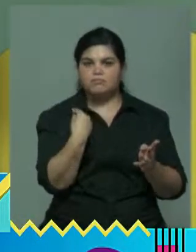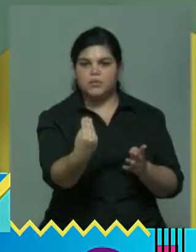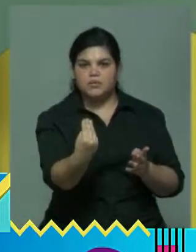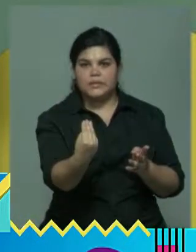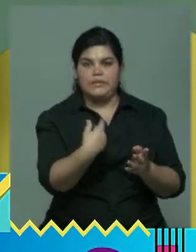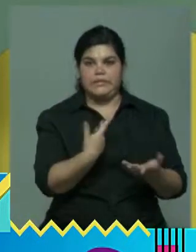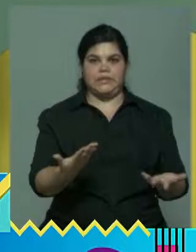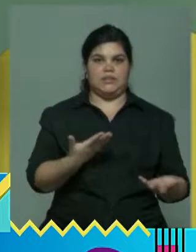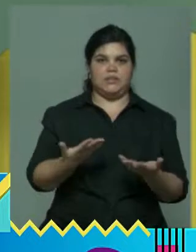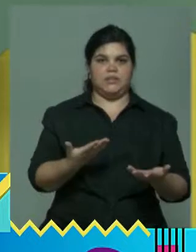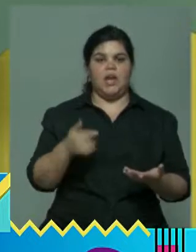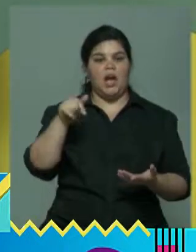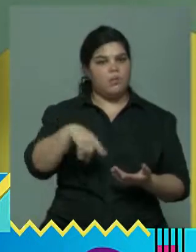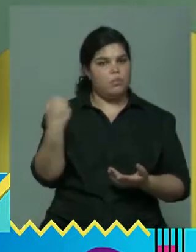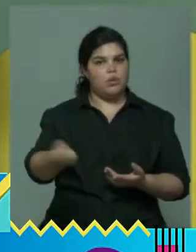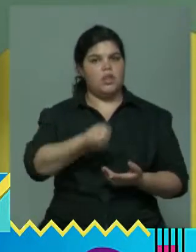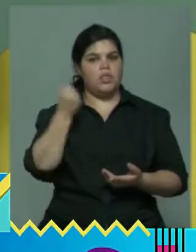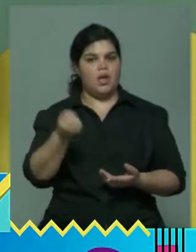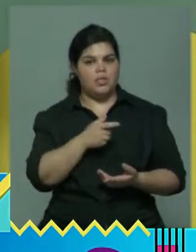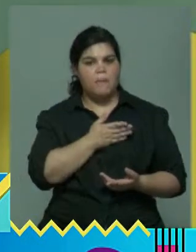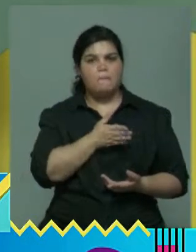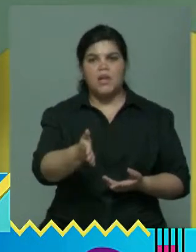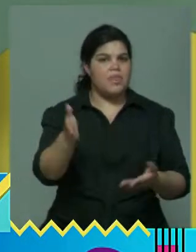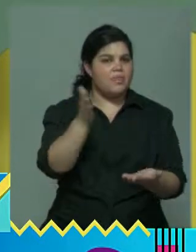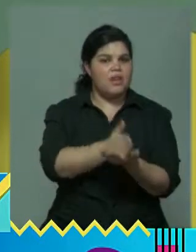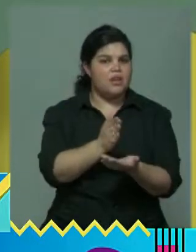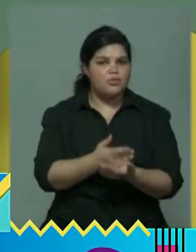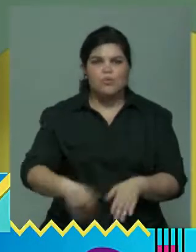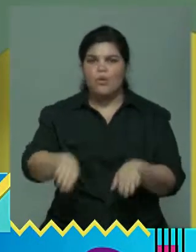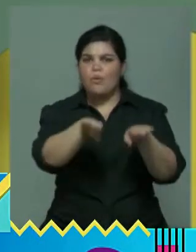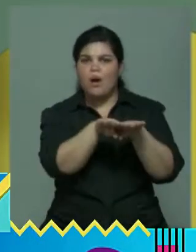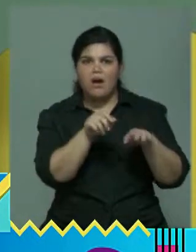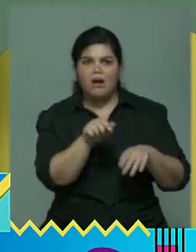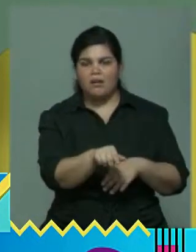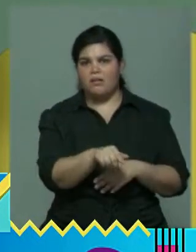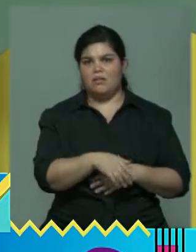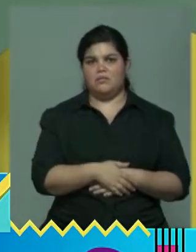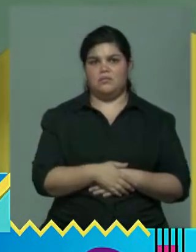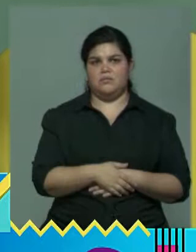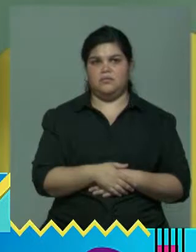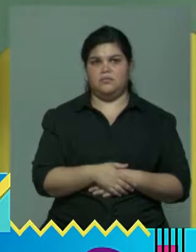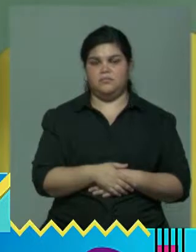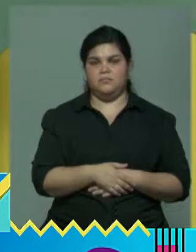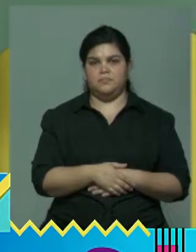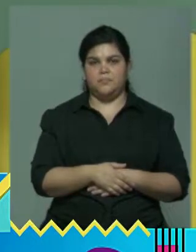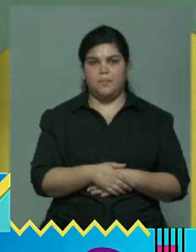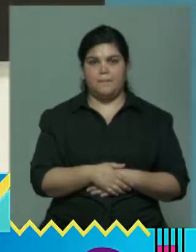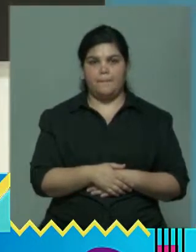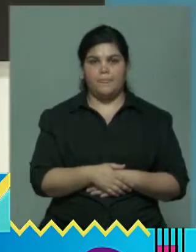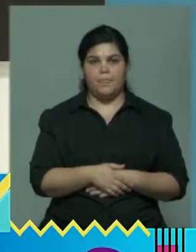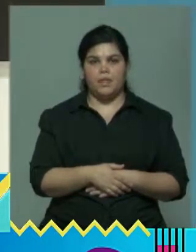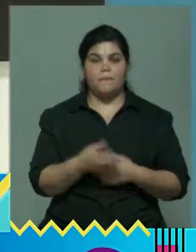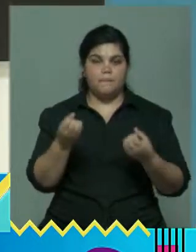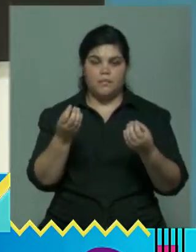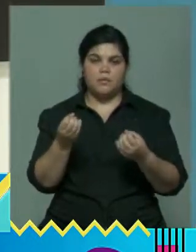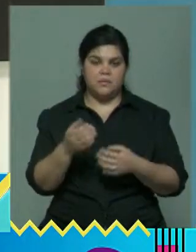que realmente esa persona pueda ejercer el mismo derecho que tiene con respecto a las demás, ¿no? Tal cual. Bueno, está buenísimo